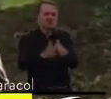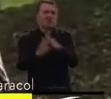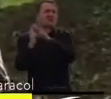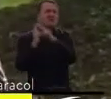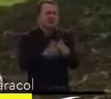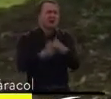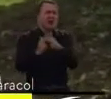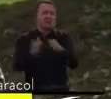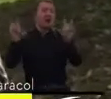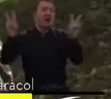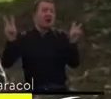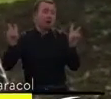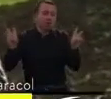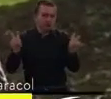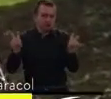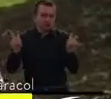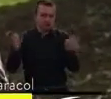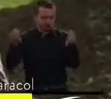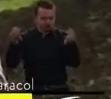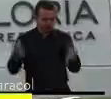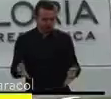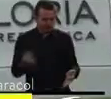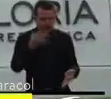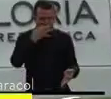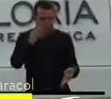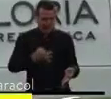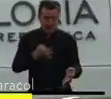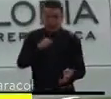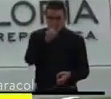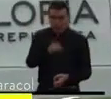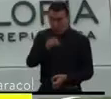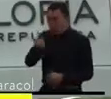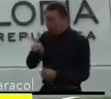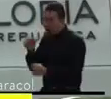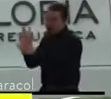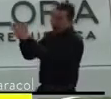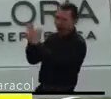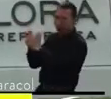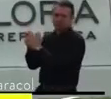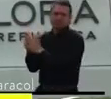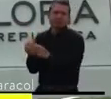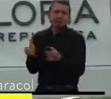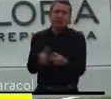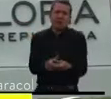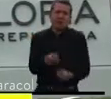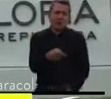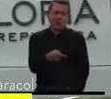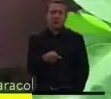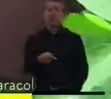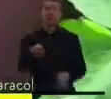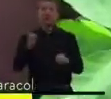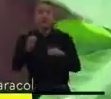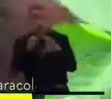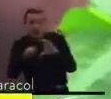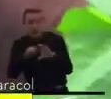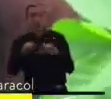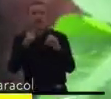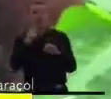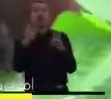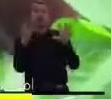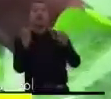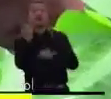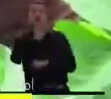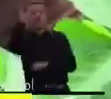pero en la realidad son pocos los que pueden acceder. La Contraloría alertó que el 90% de los recursos de la Línea Especial de